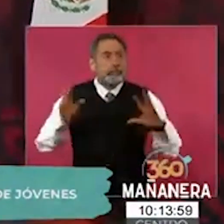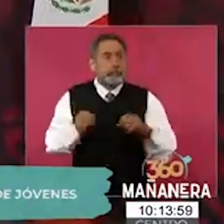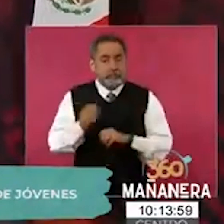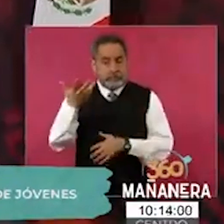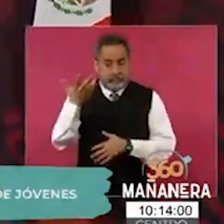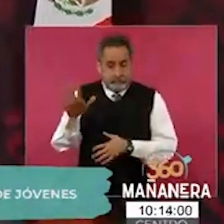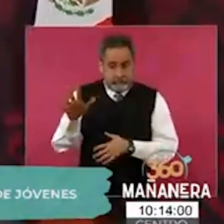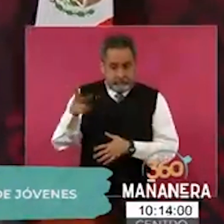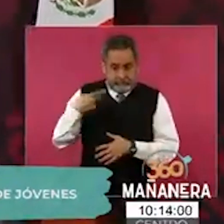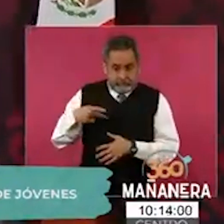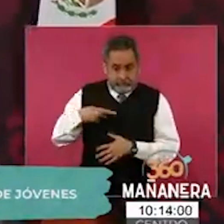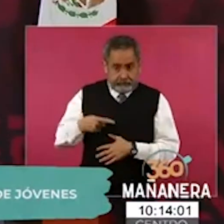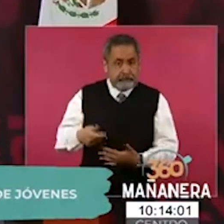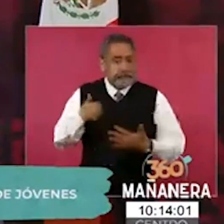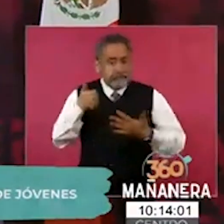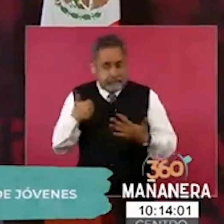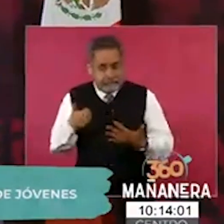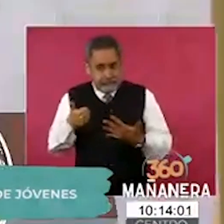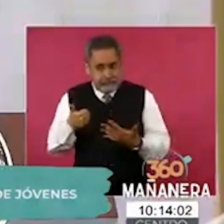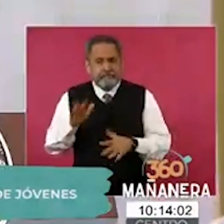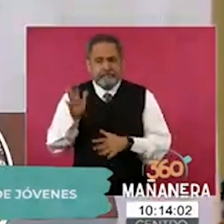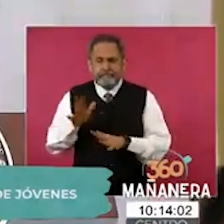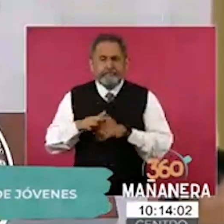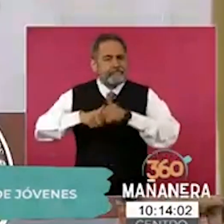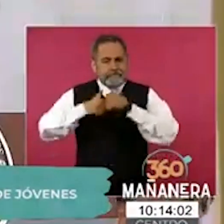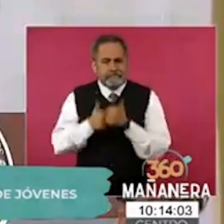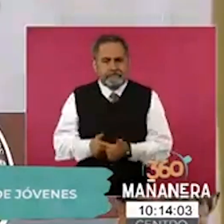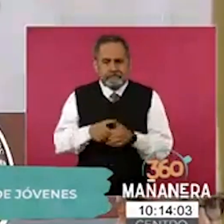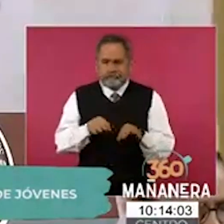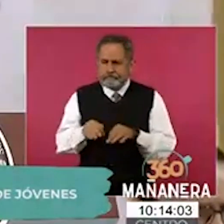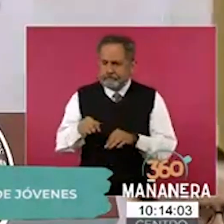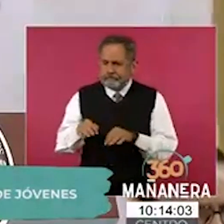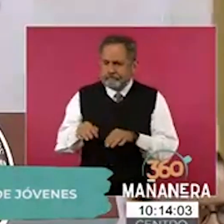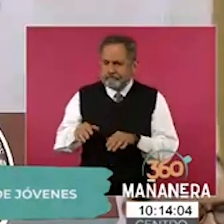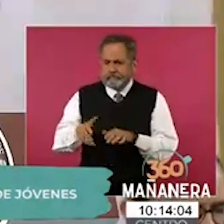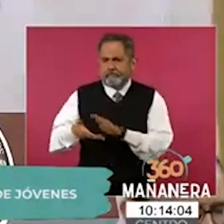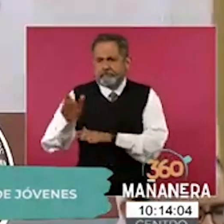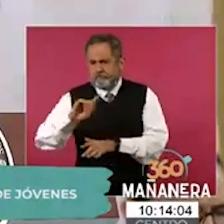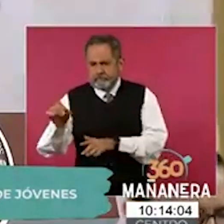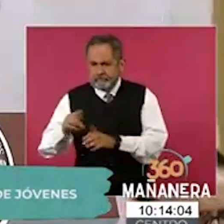6 de cada 10 se quedan a trabajar de manera permanente